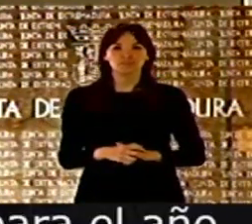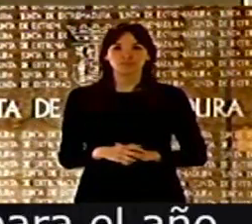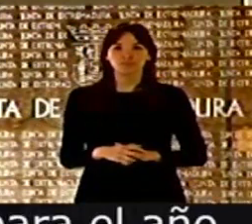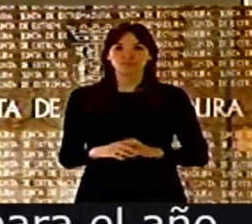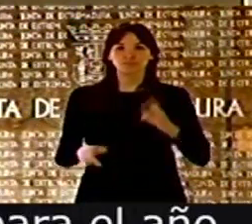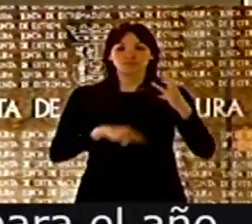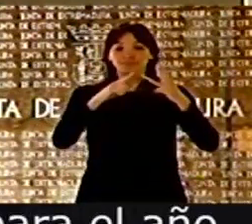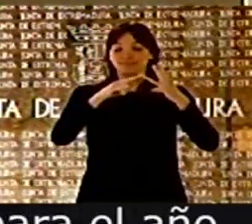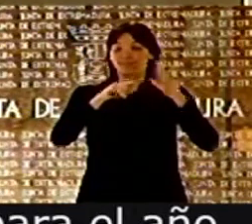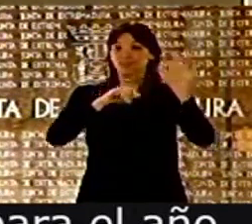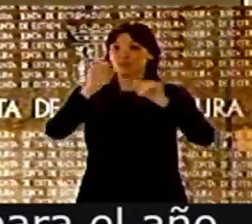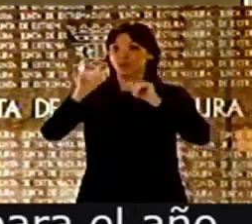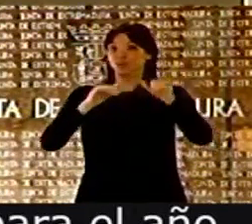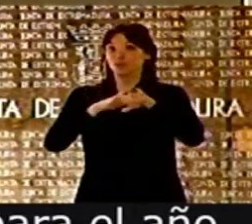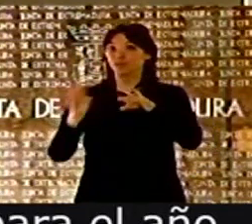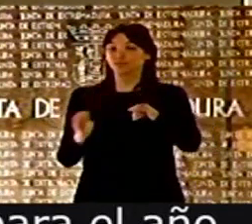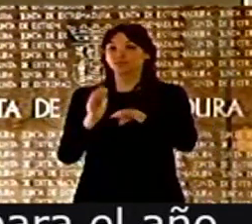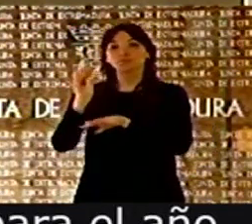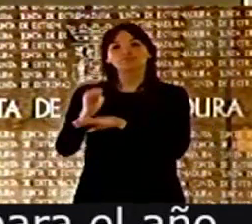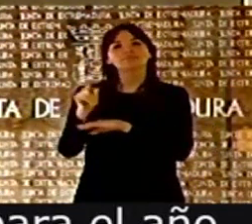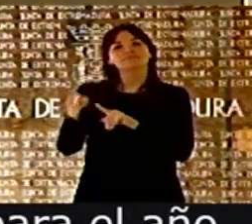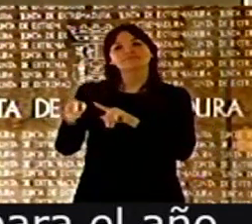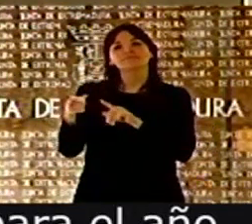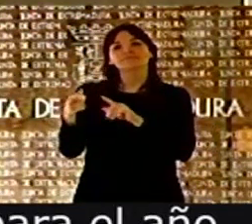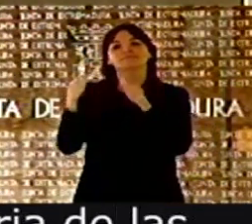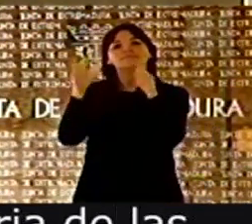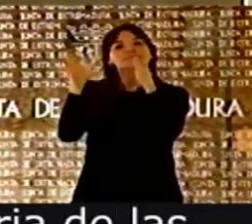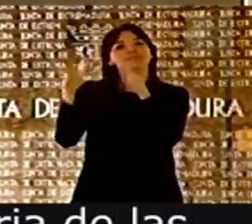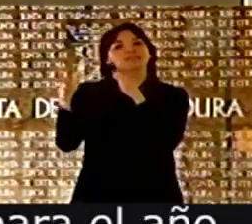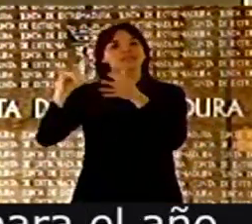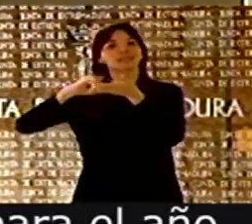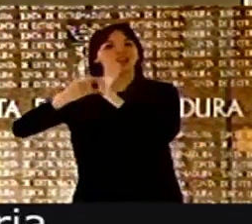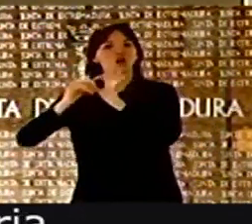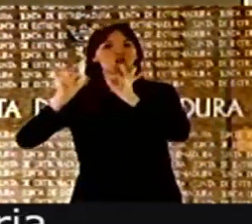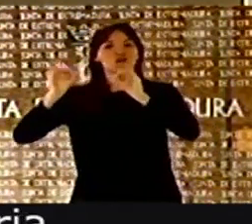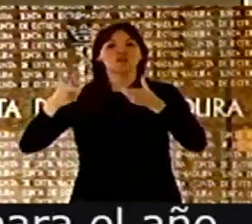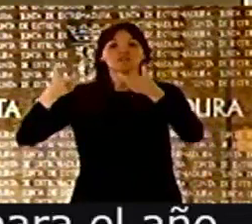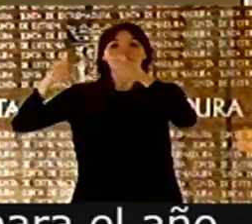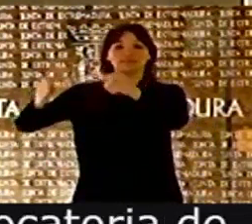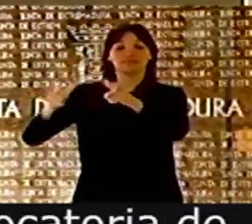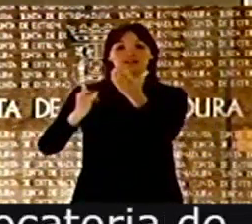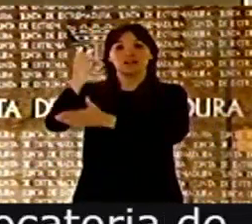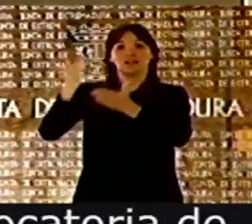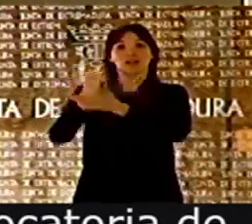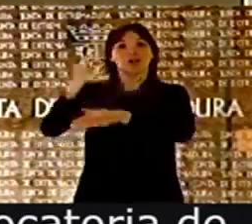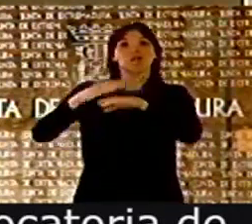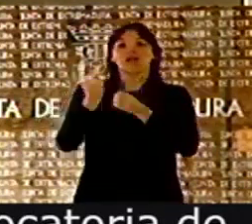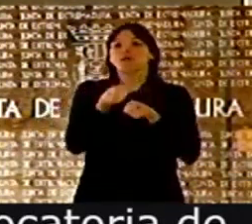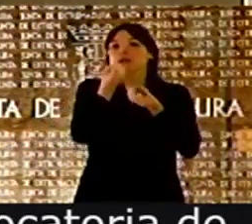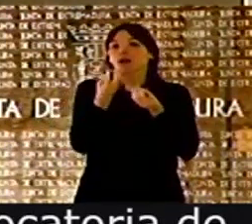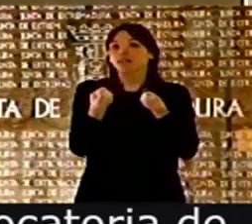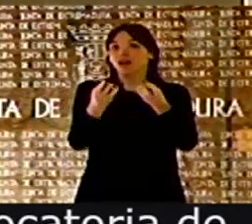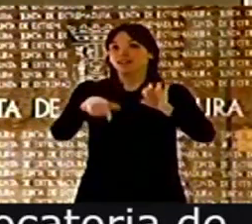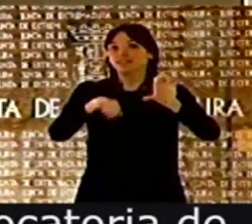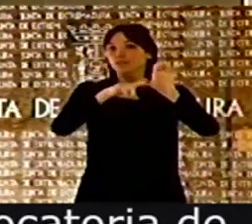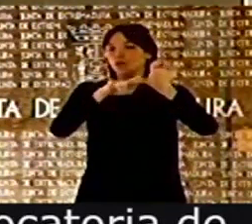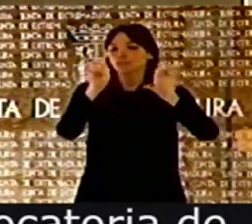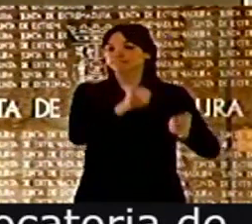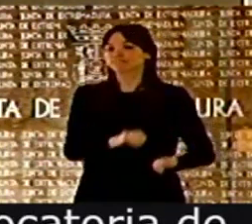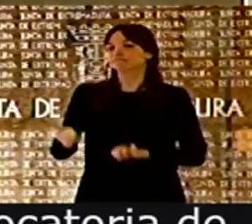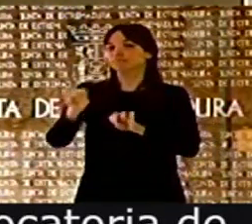la convocatoria de las subvenciones para la prestación de asesoramiento técnico al sector agrícola en materia de protección de los vegetales en Extremadura para el